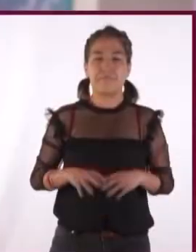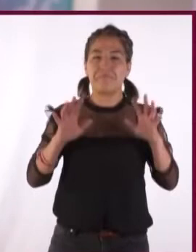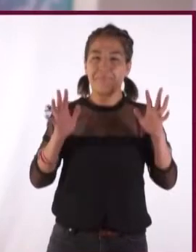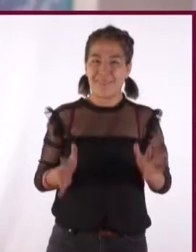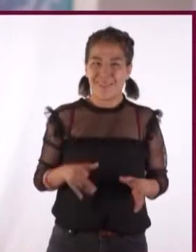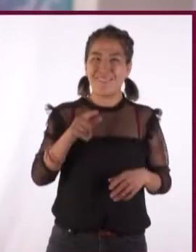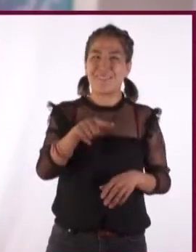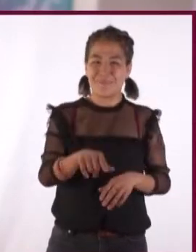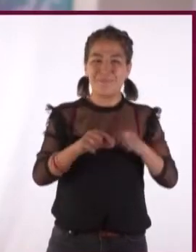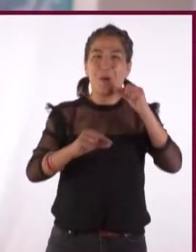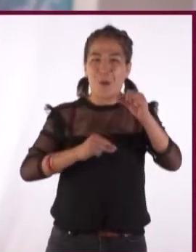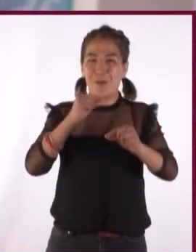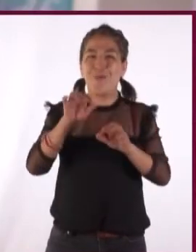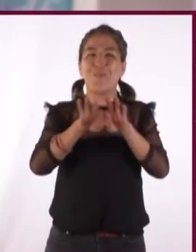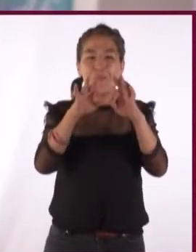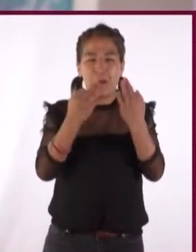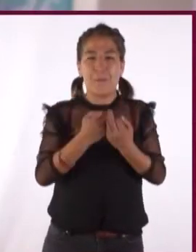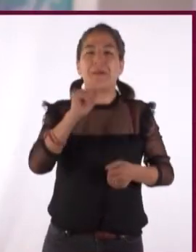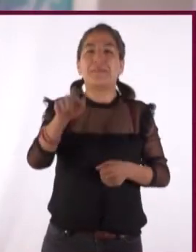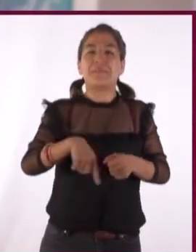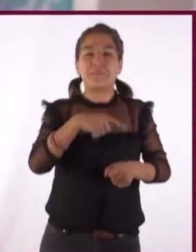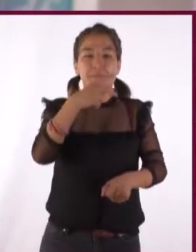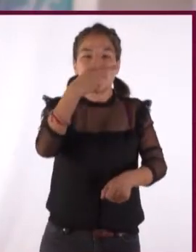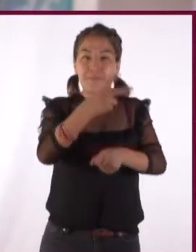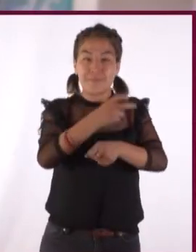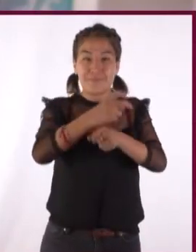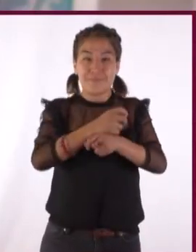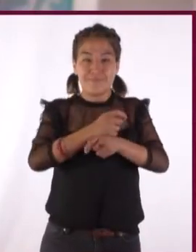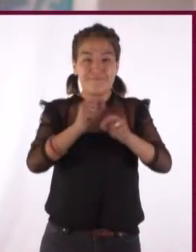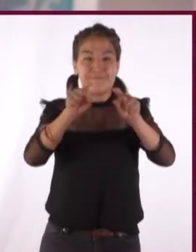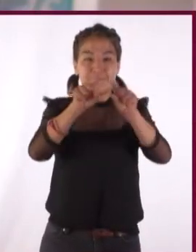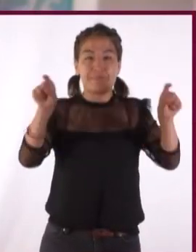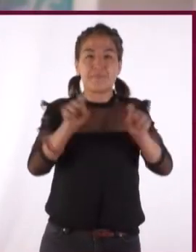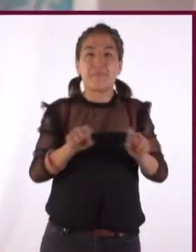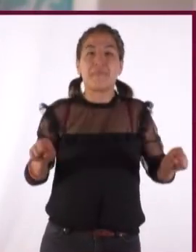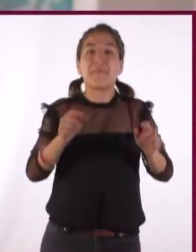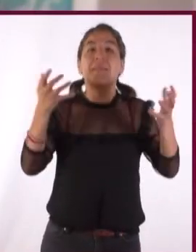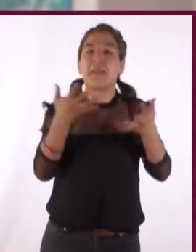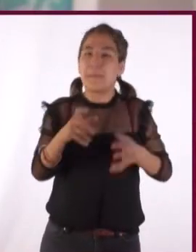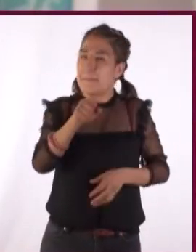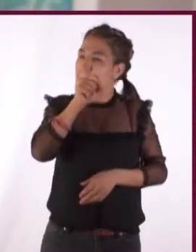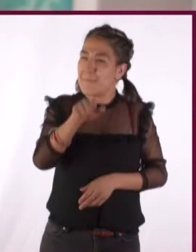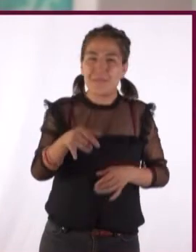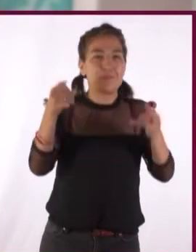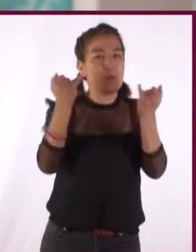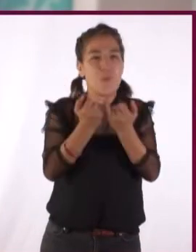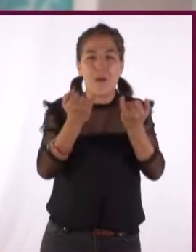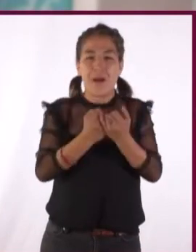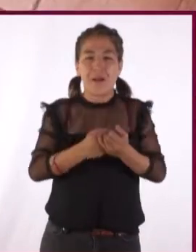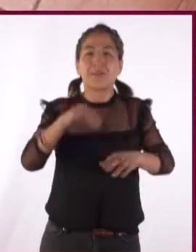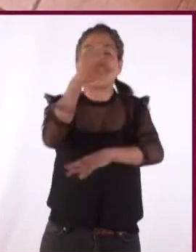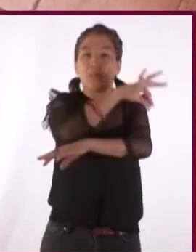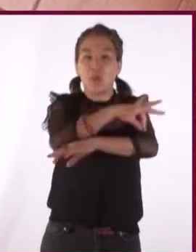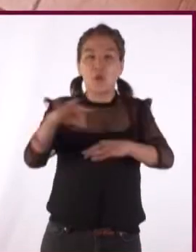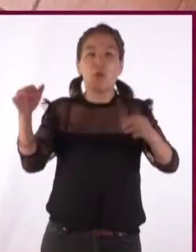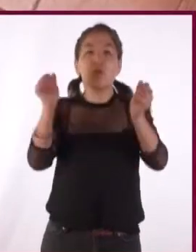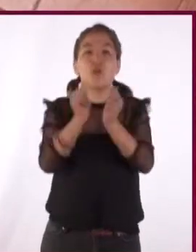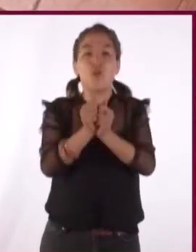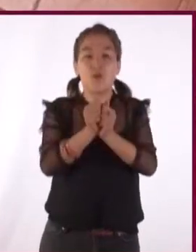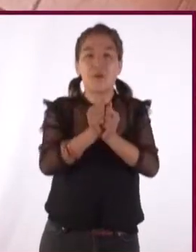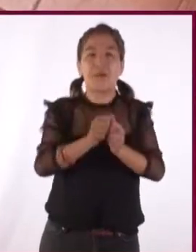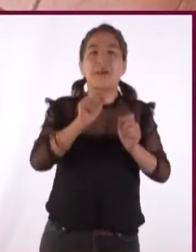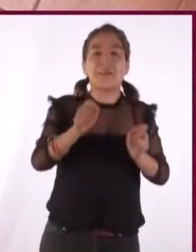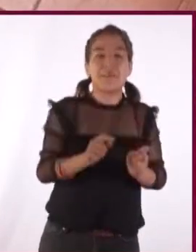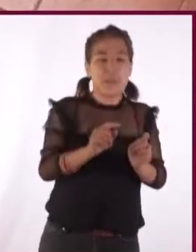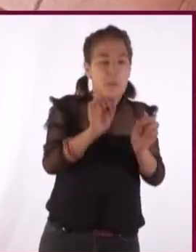Muy bien, ya va agarrando forma. Entre la segunda y la tercera recta realizamos el mismo procedimiento, pero con los